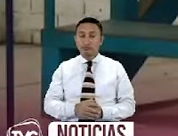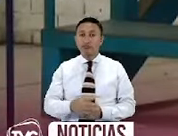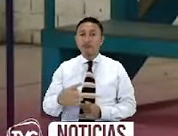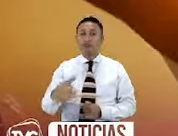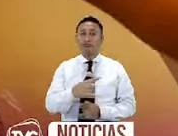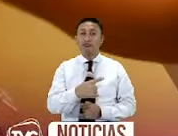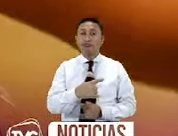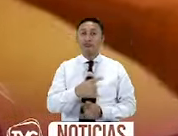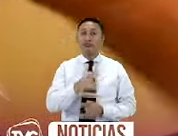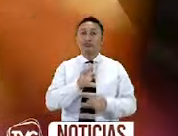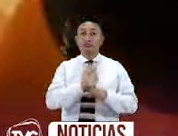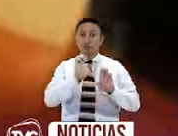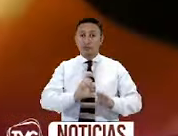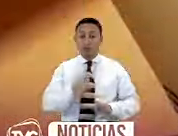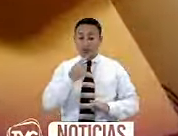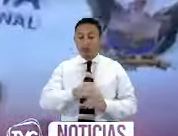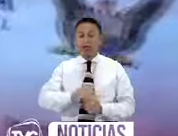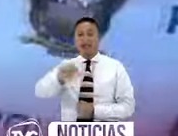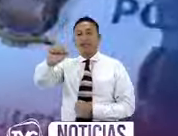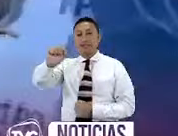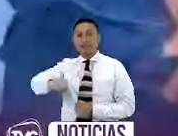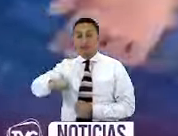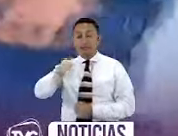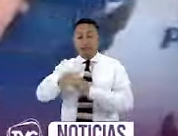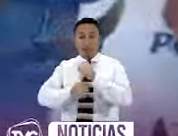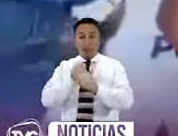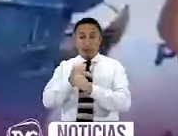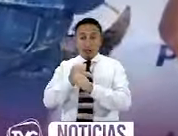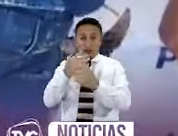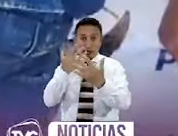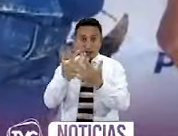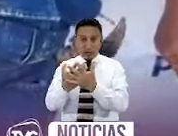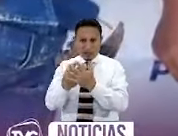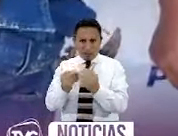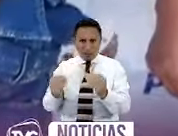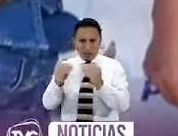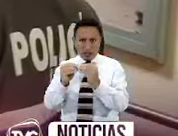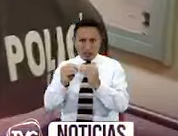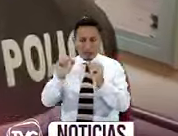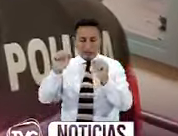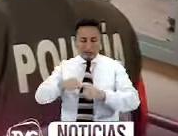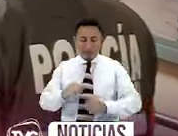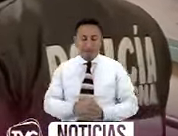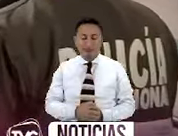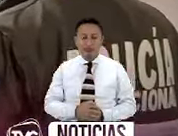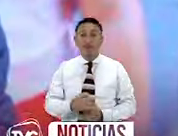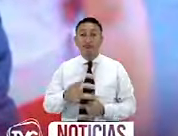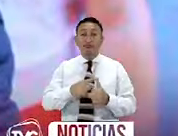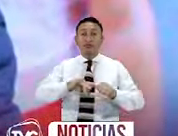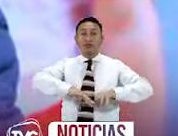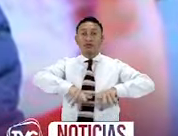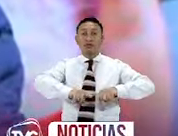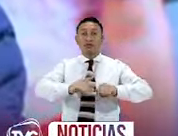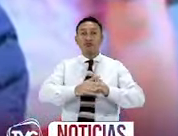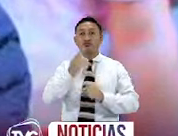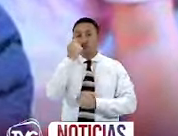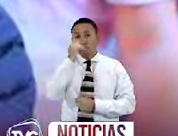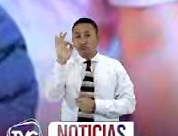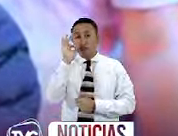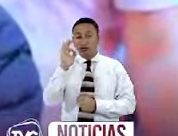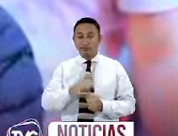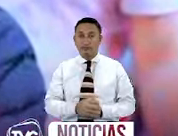le dijo sí al incremento de penas para delitos relacionados a la corrupción, narcotráfico y crimen